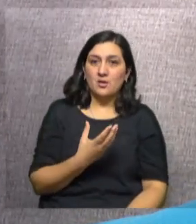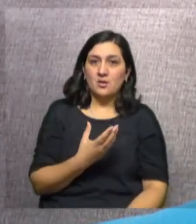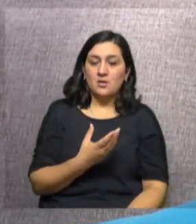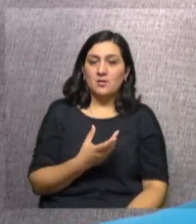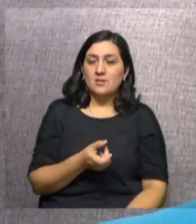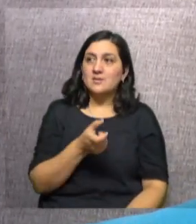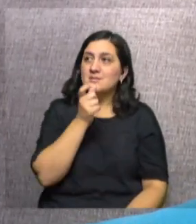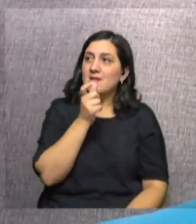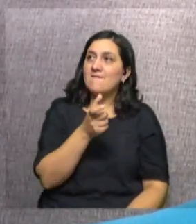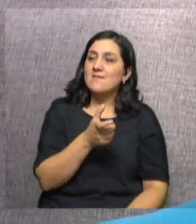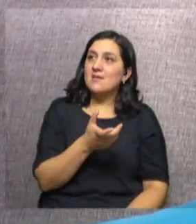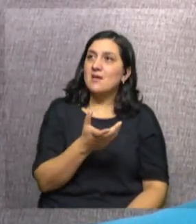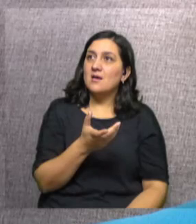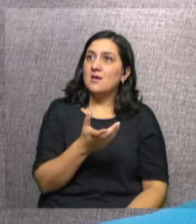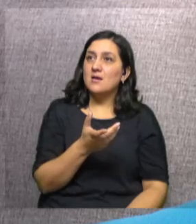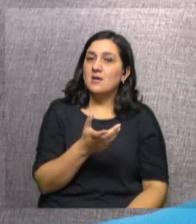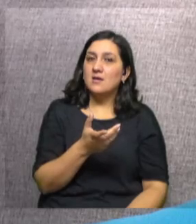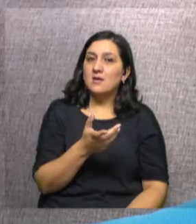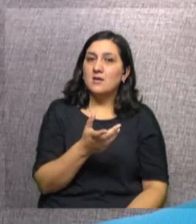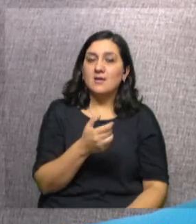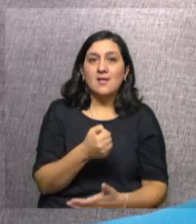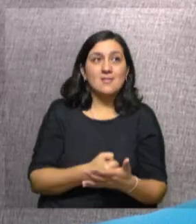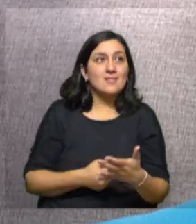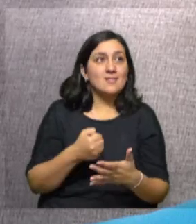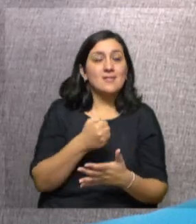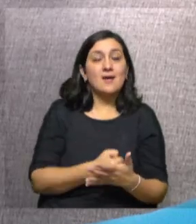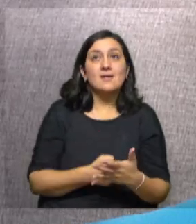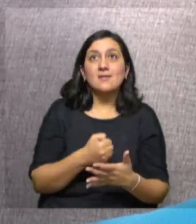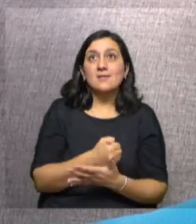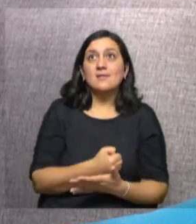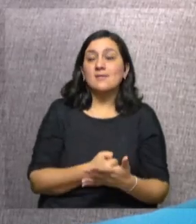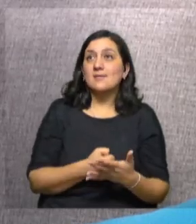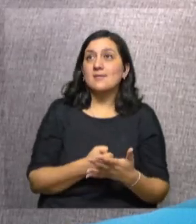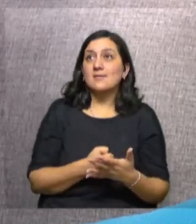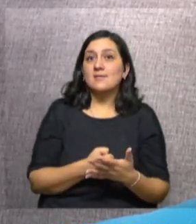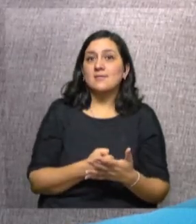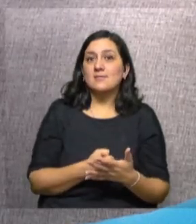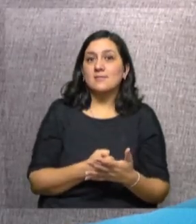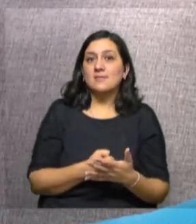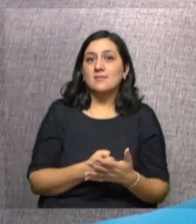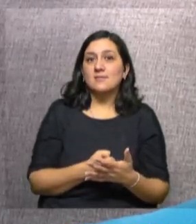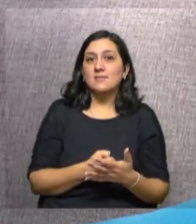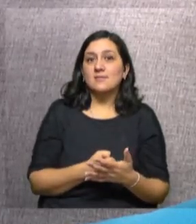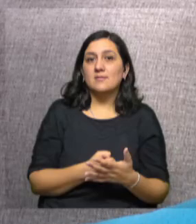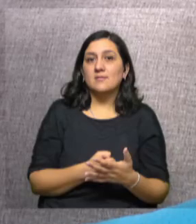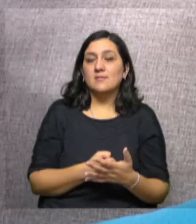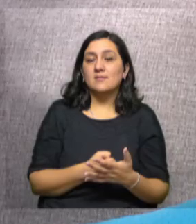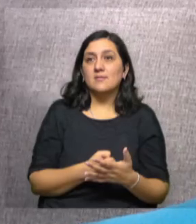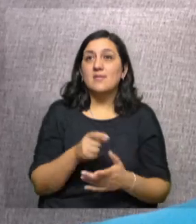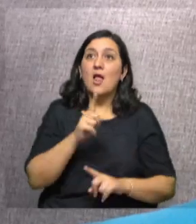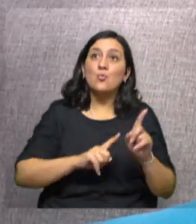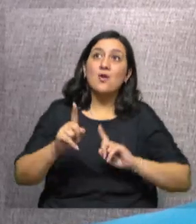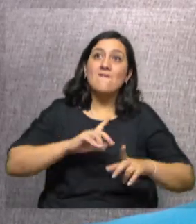significaría nada más y nada menos que tratar de en lo, ser de alguna